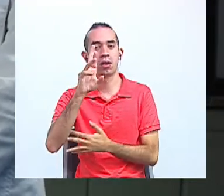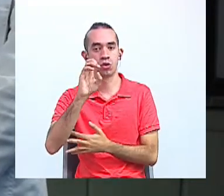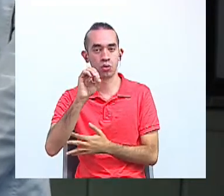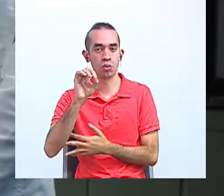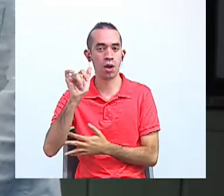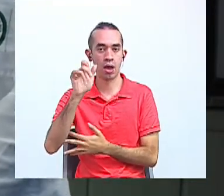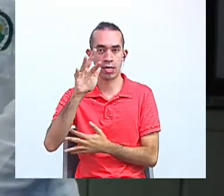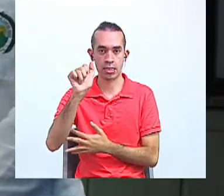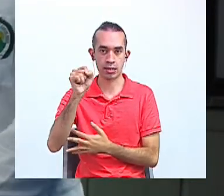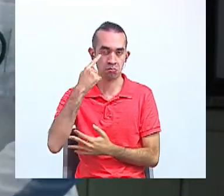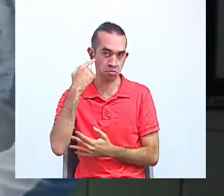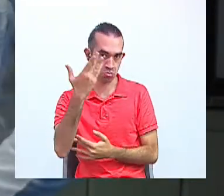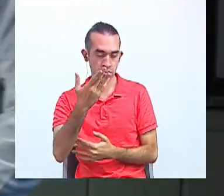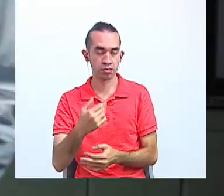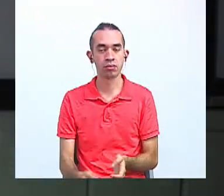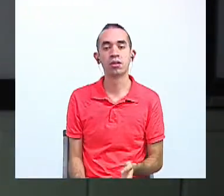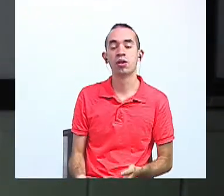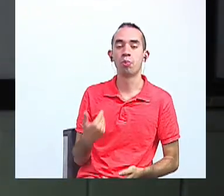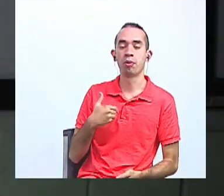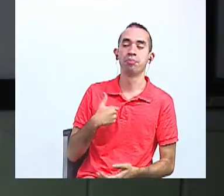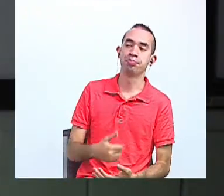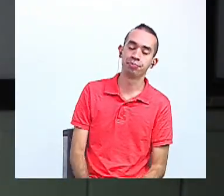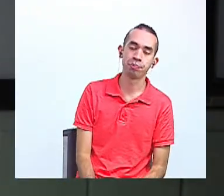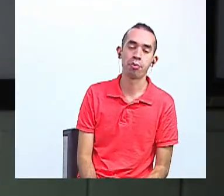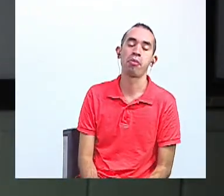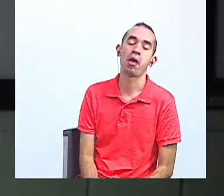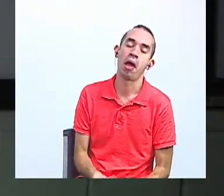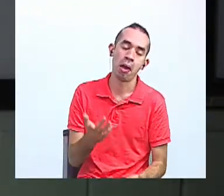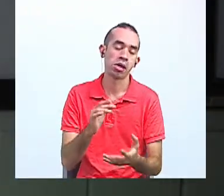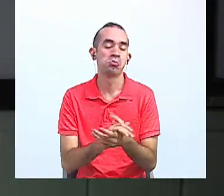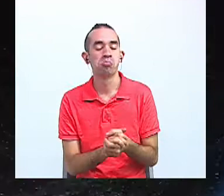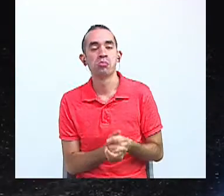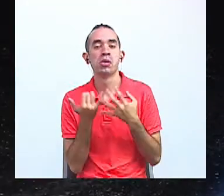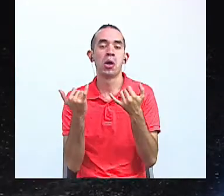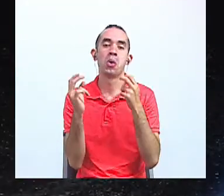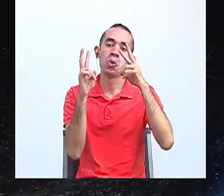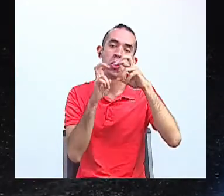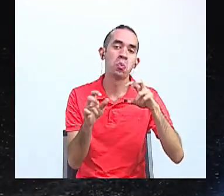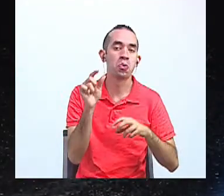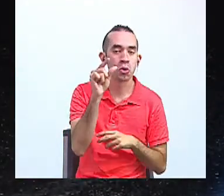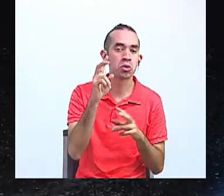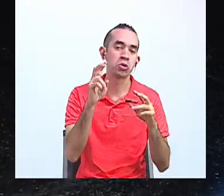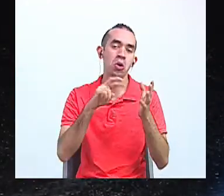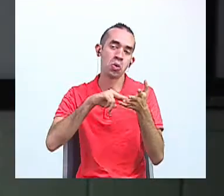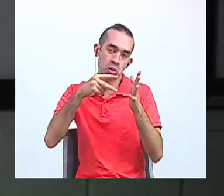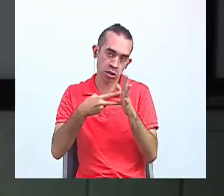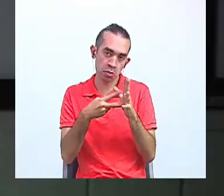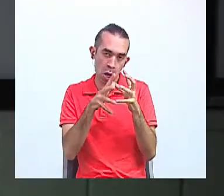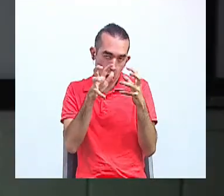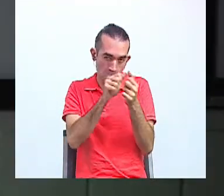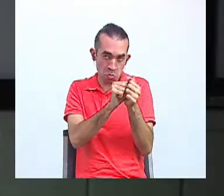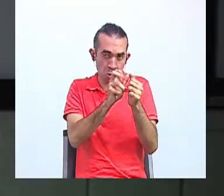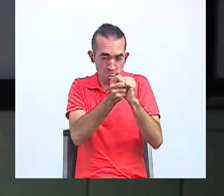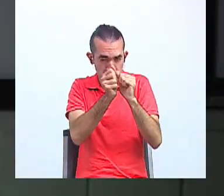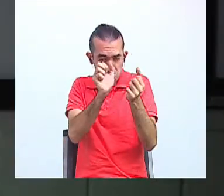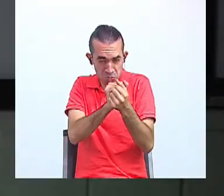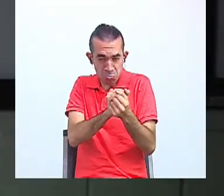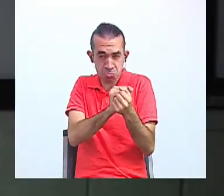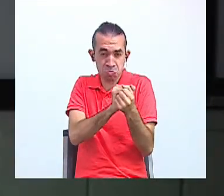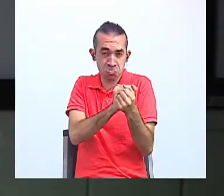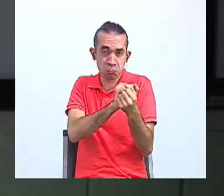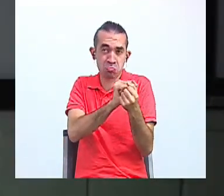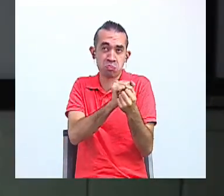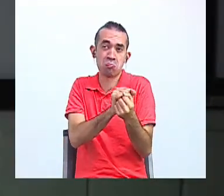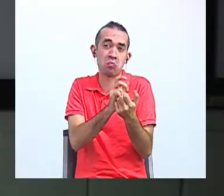Veámoslo. Bueno, vamos a analizar un poquito lo que es el concepto de densidad. El concepto de